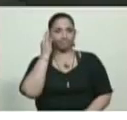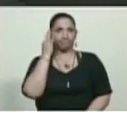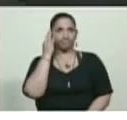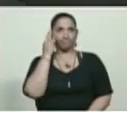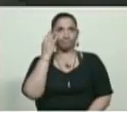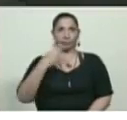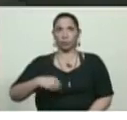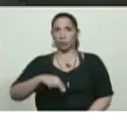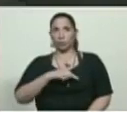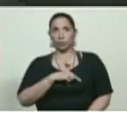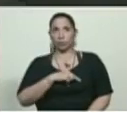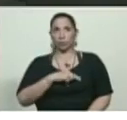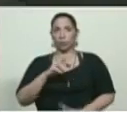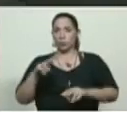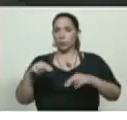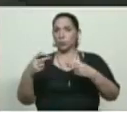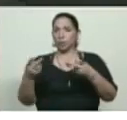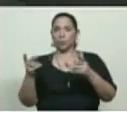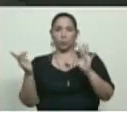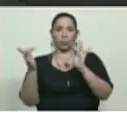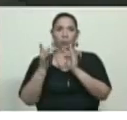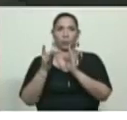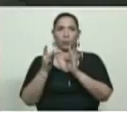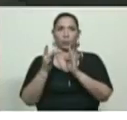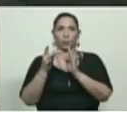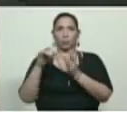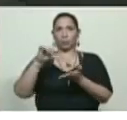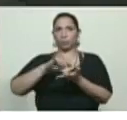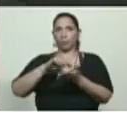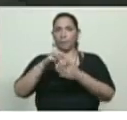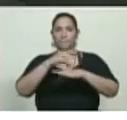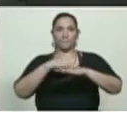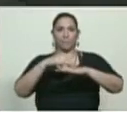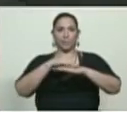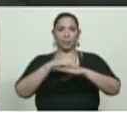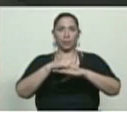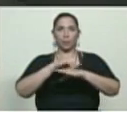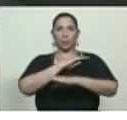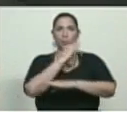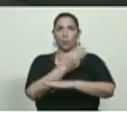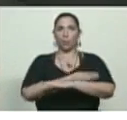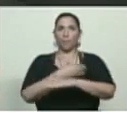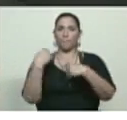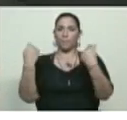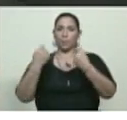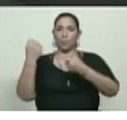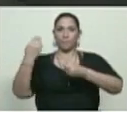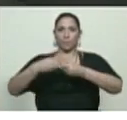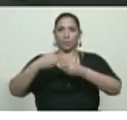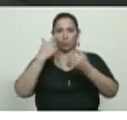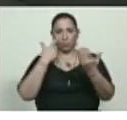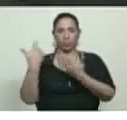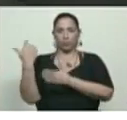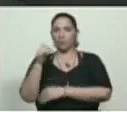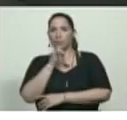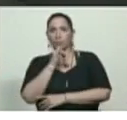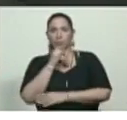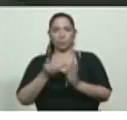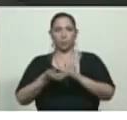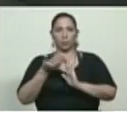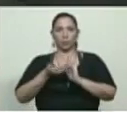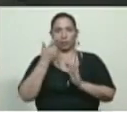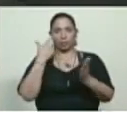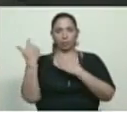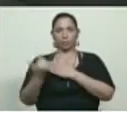Entre tanto, nosotros establecemos un nuevo contacto, pero ahora con la sede del Ministerio del Poder Popular de Petróleo, donde se genera información importante. Allí se encuentra